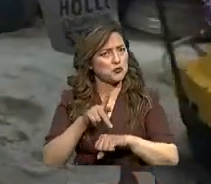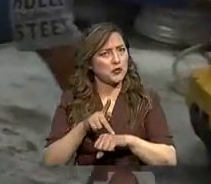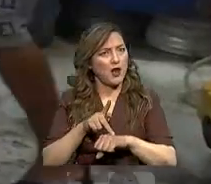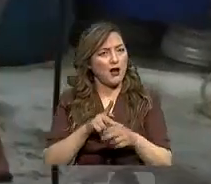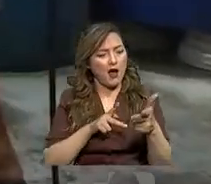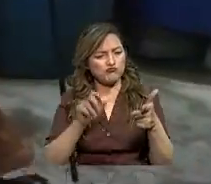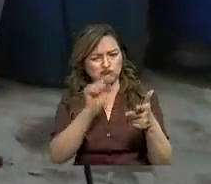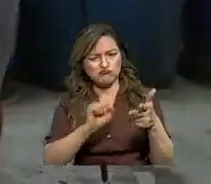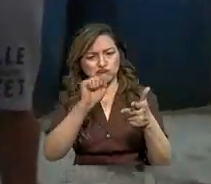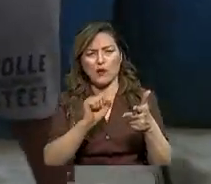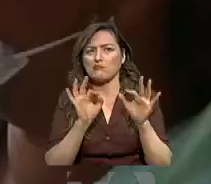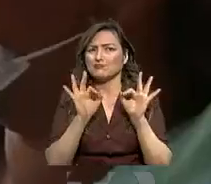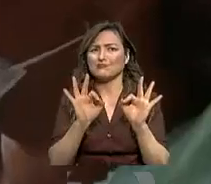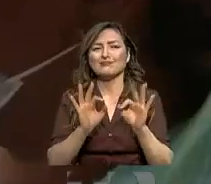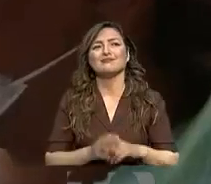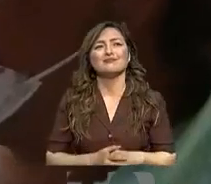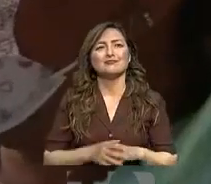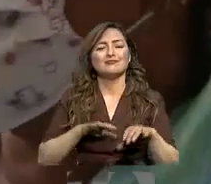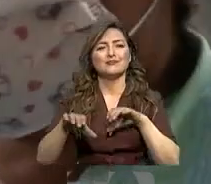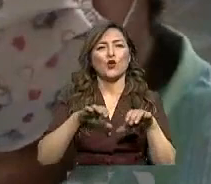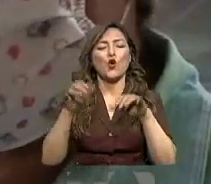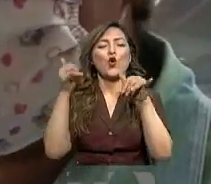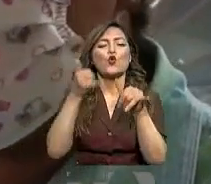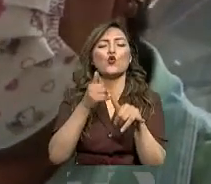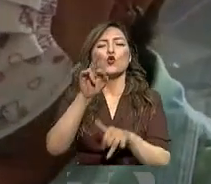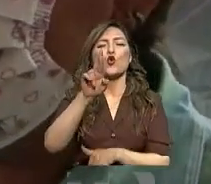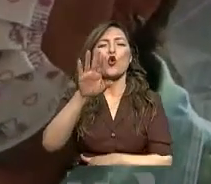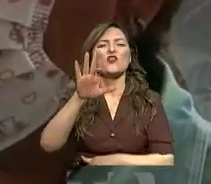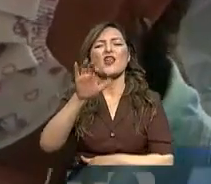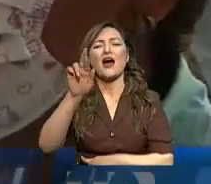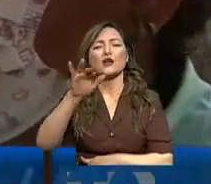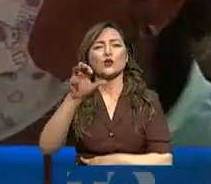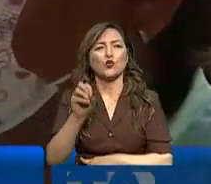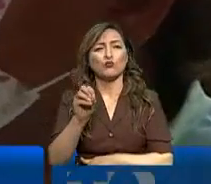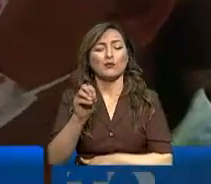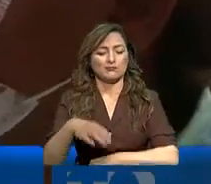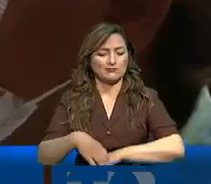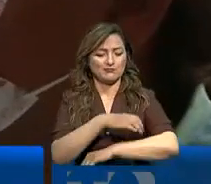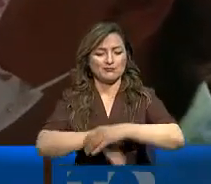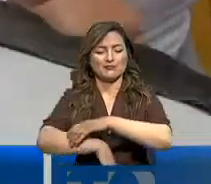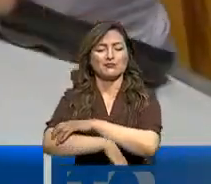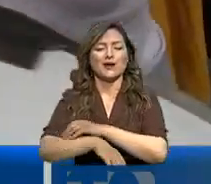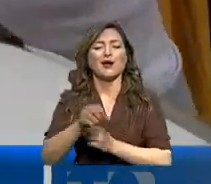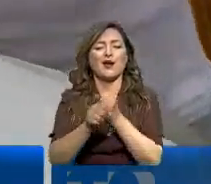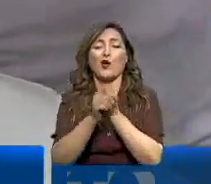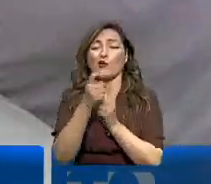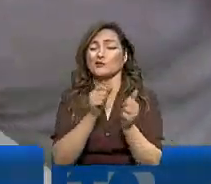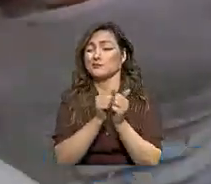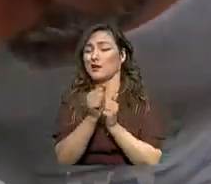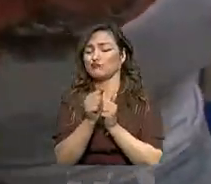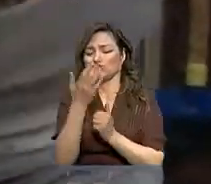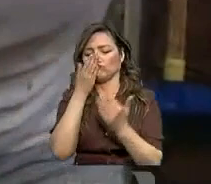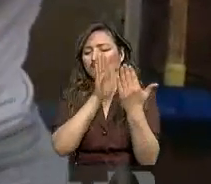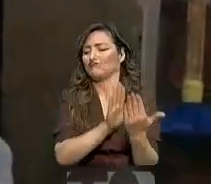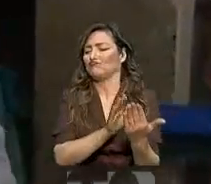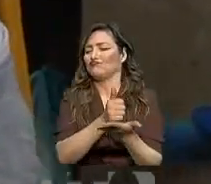ya en coordinación con el Club Rotario para sus prótesis. Son 11 años que han pasado, pero aquí estamos presentes. Para Cristian, esta